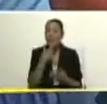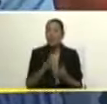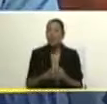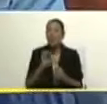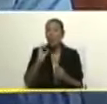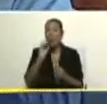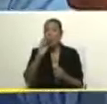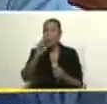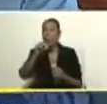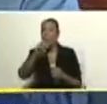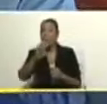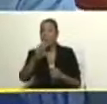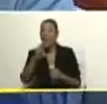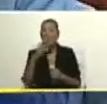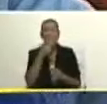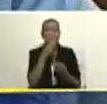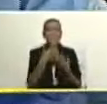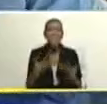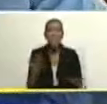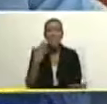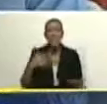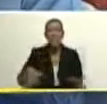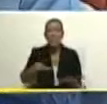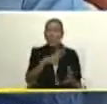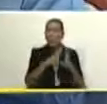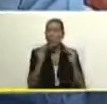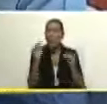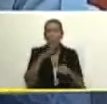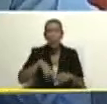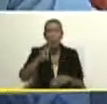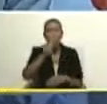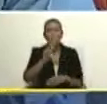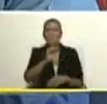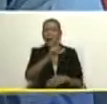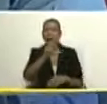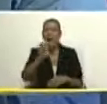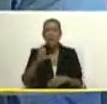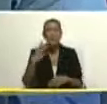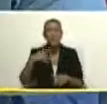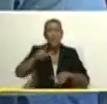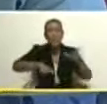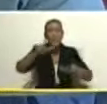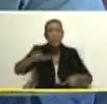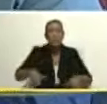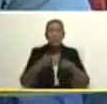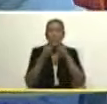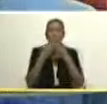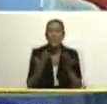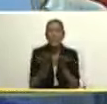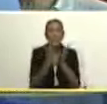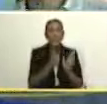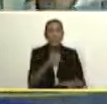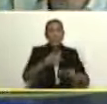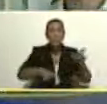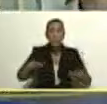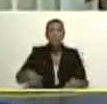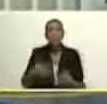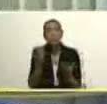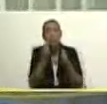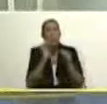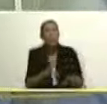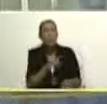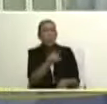lo más hermoso de los valles? Todos los valles del Tuy. Todos los valles, ¿verdad? Y tenemos una población estupenda. ¿Y cómo están estos muchachos